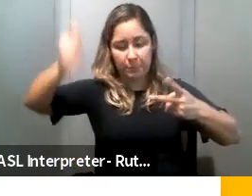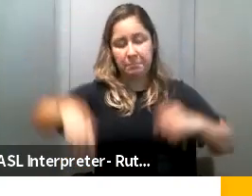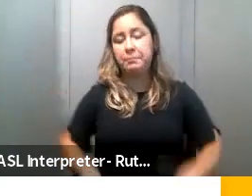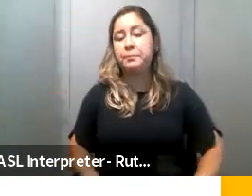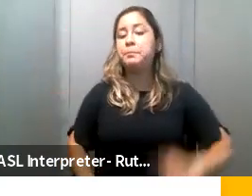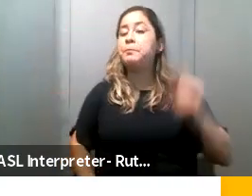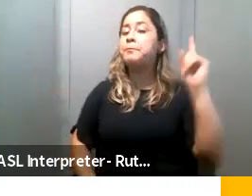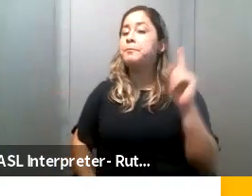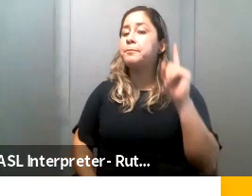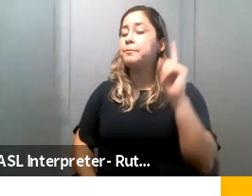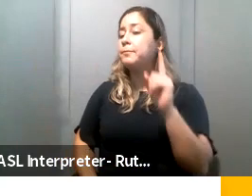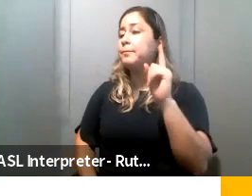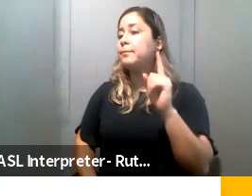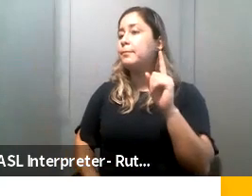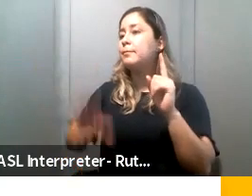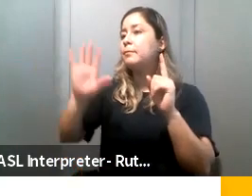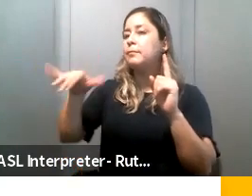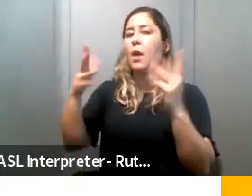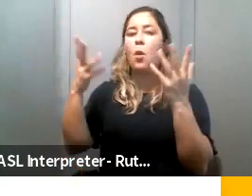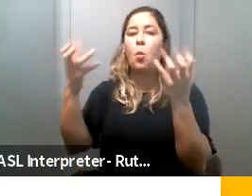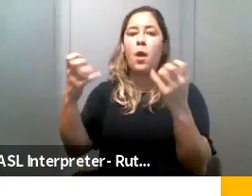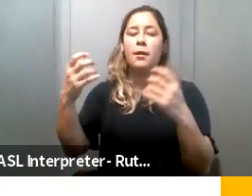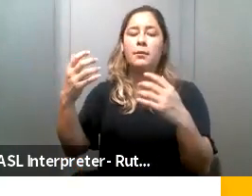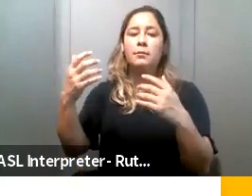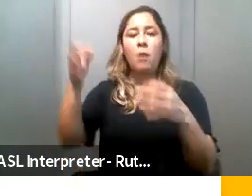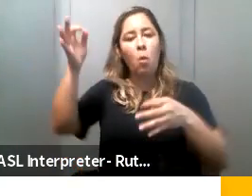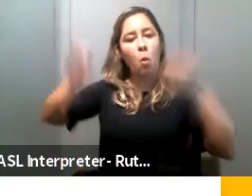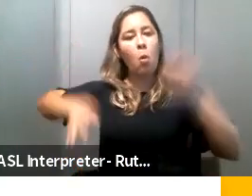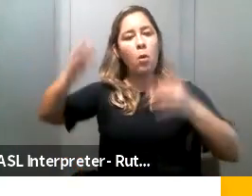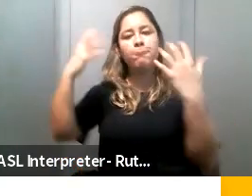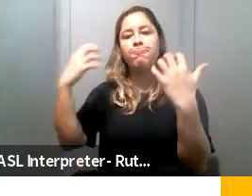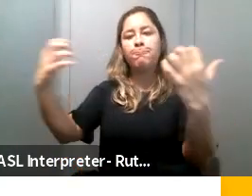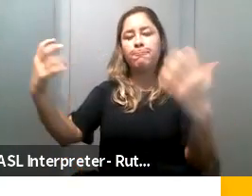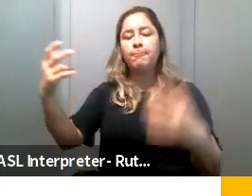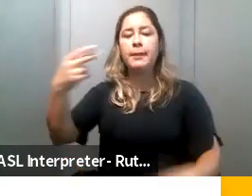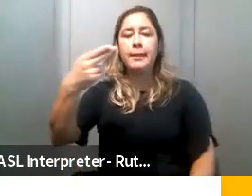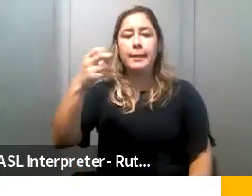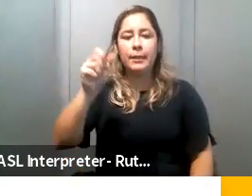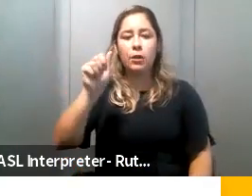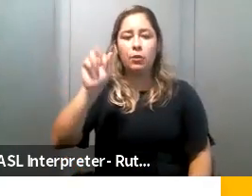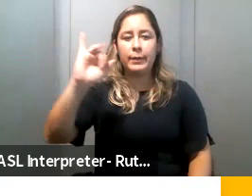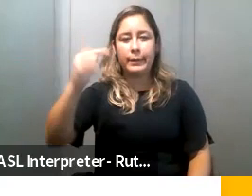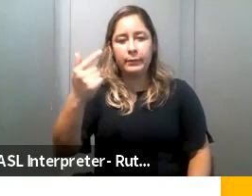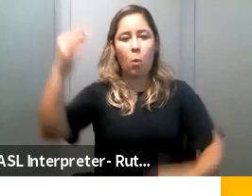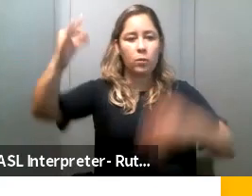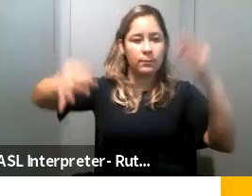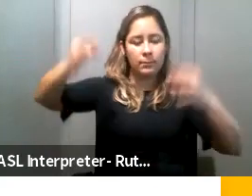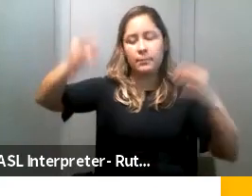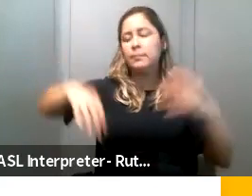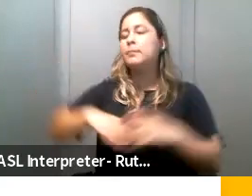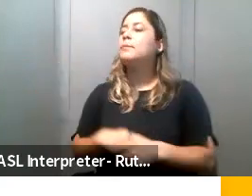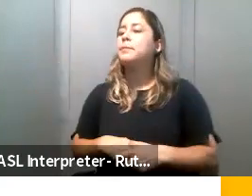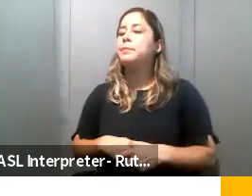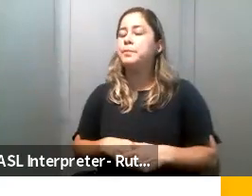puede tratar de conseguir una audiencia especial que es una audiencia de fianza. Uno lo tiene